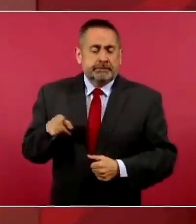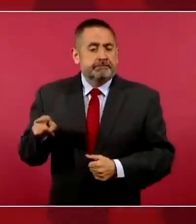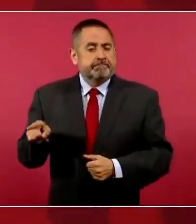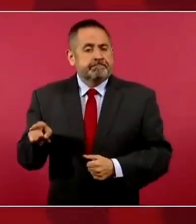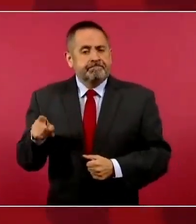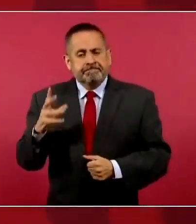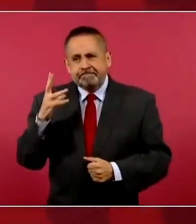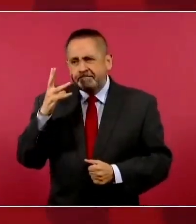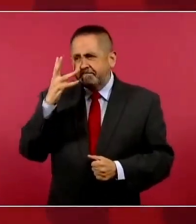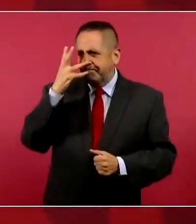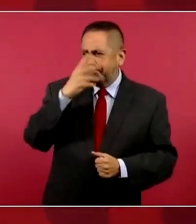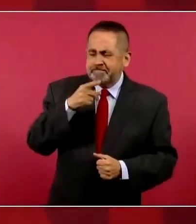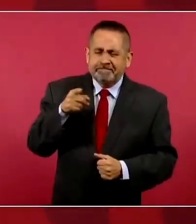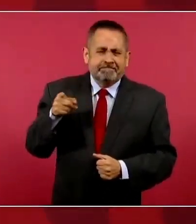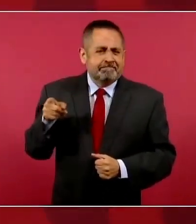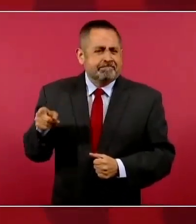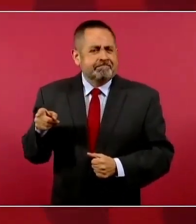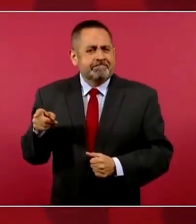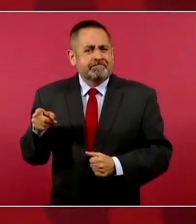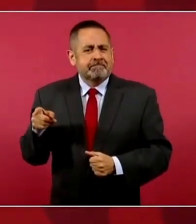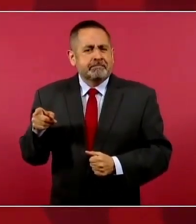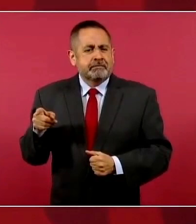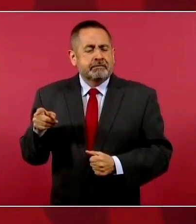la belleza,